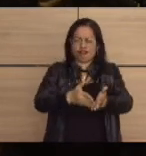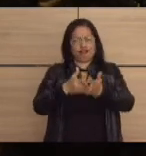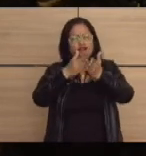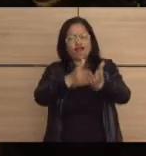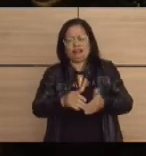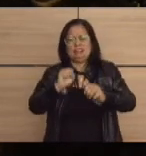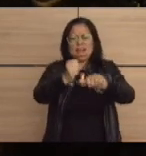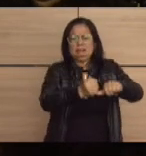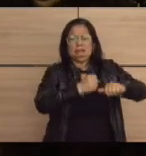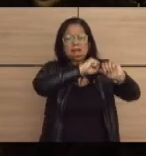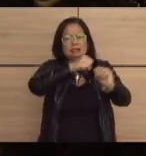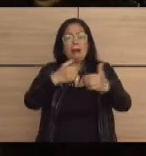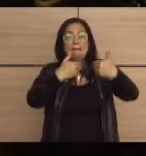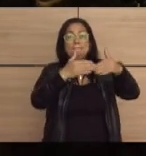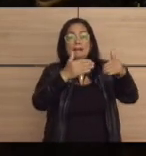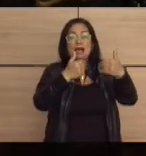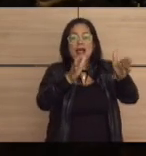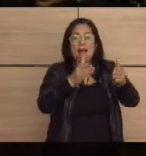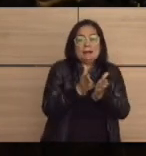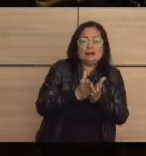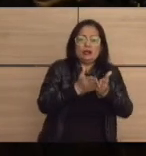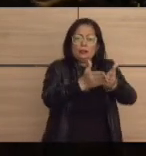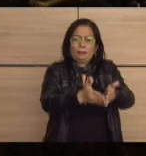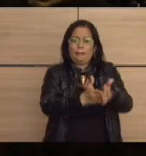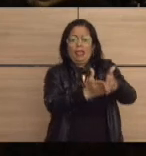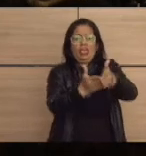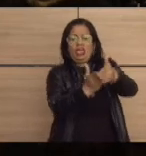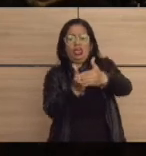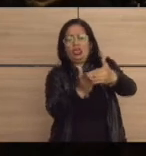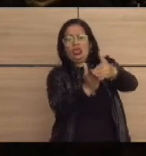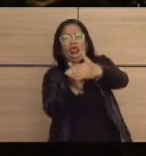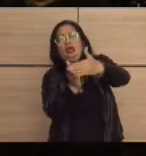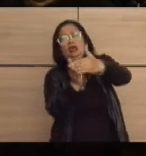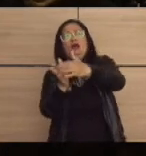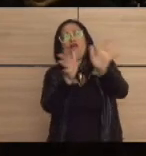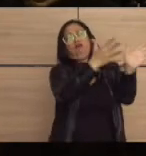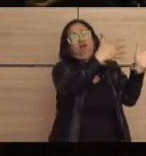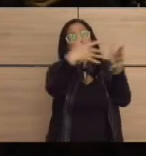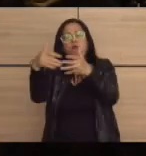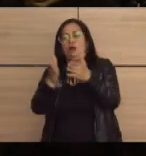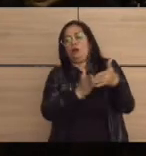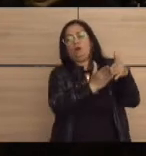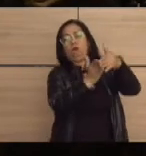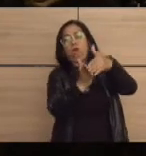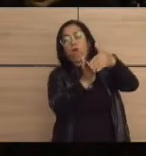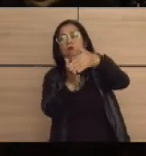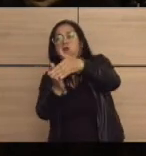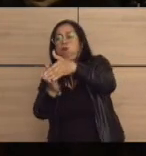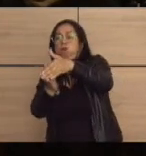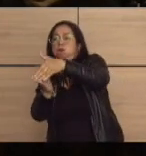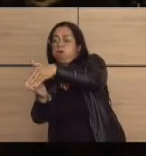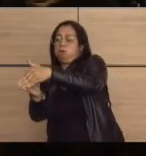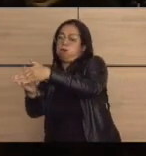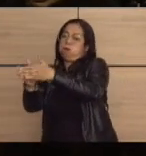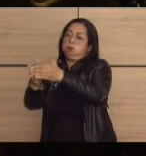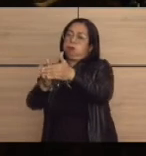Portobelo y a Panamá, pero el barco se desviaba y se desviaba, y terminó metido en una tempestad que casi hace naufragar al barón de Humboldt, y